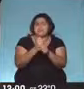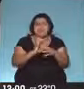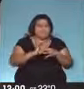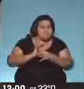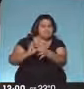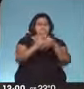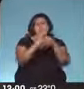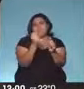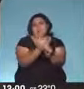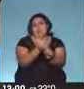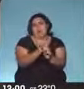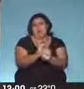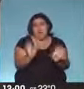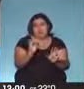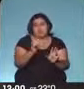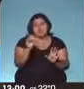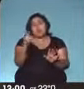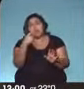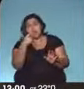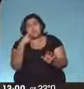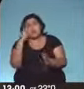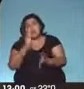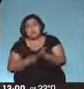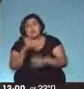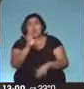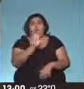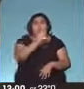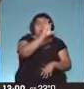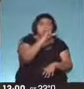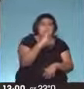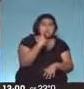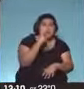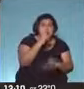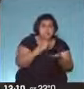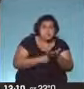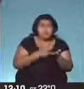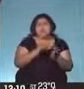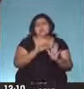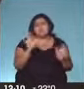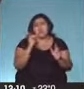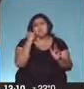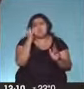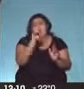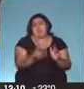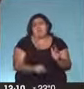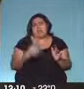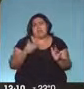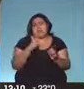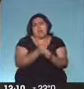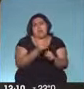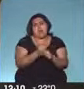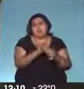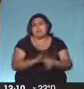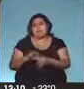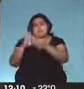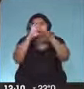decisiones que puedan adoptar un municipio o una provincia, está todo coordinado en la República Argentina entre el gobierno